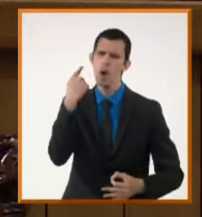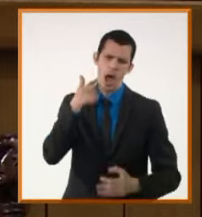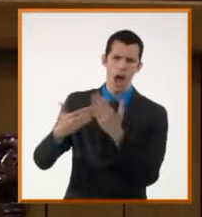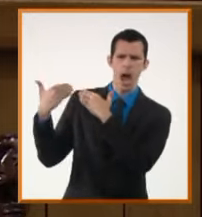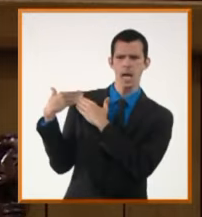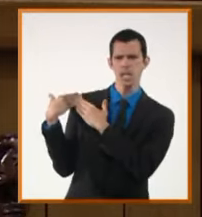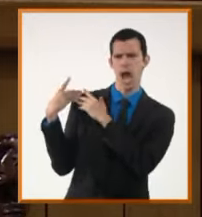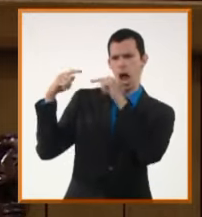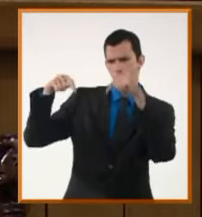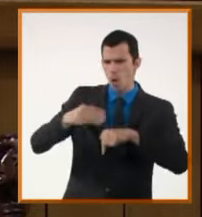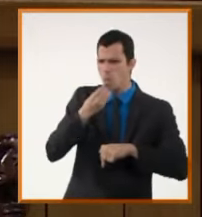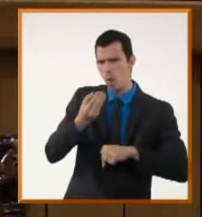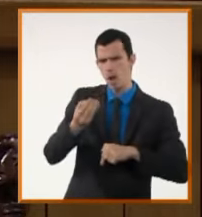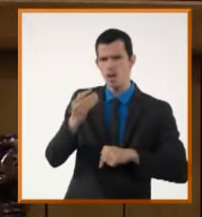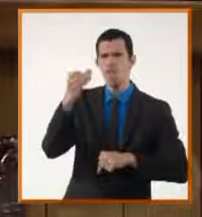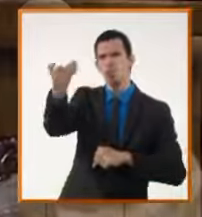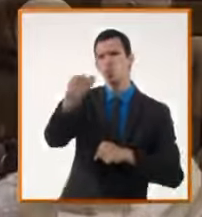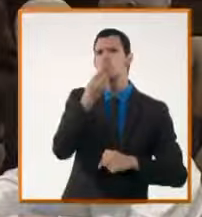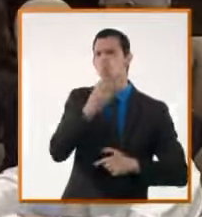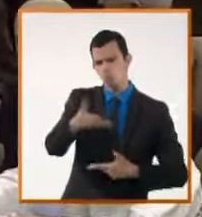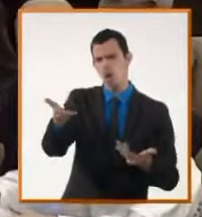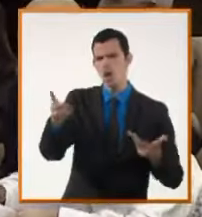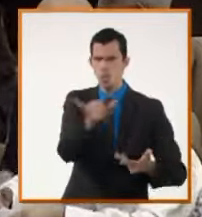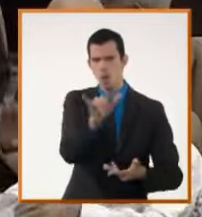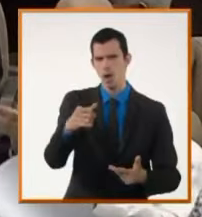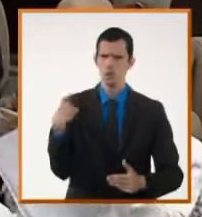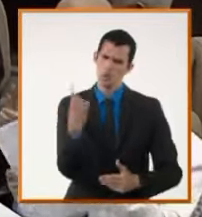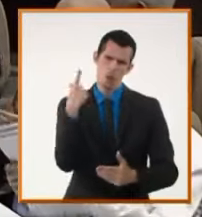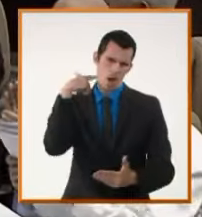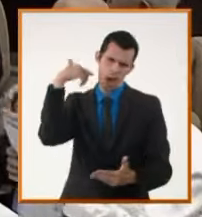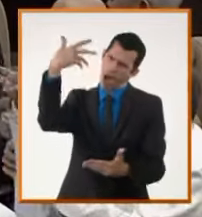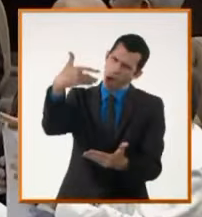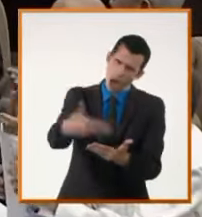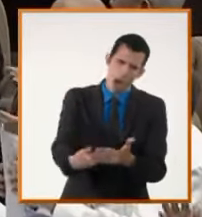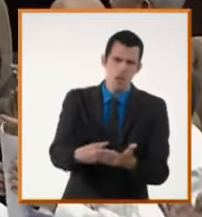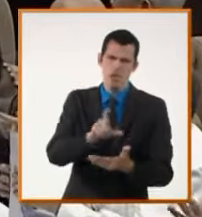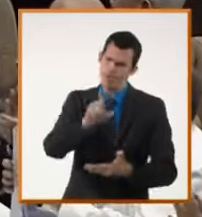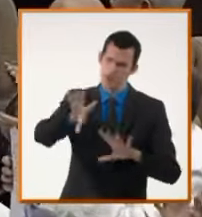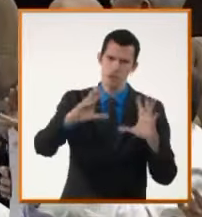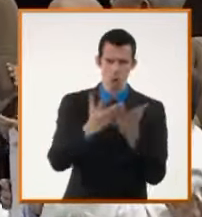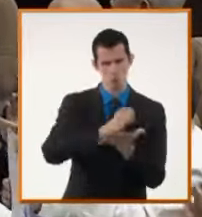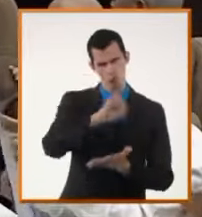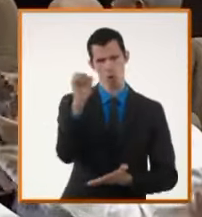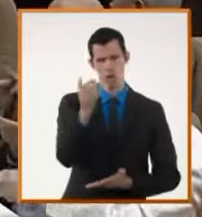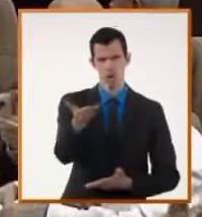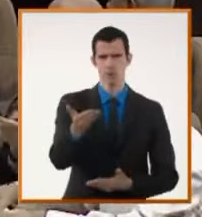se puede y siempre se podrá. Y vamos a avanzar hasta la victoria siempre.